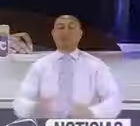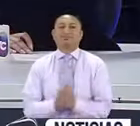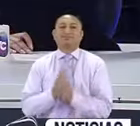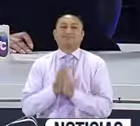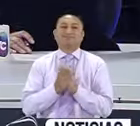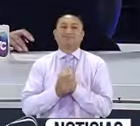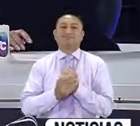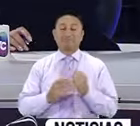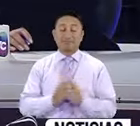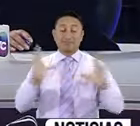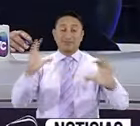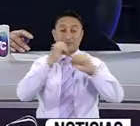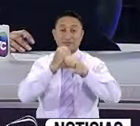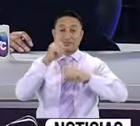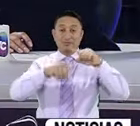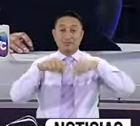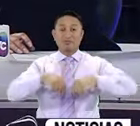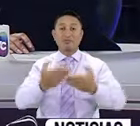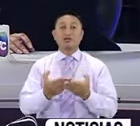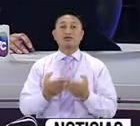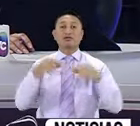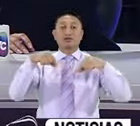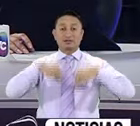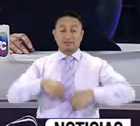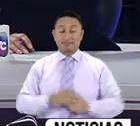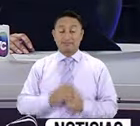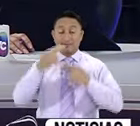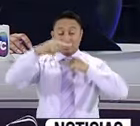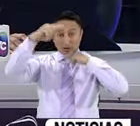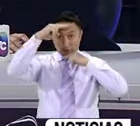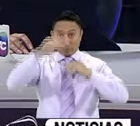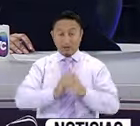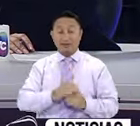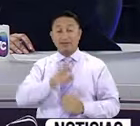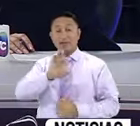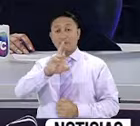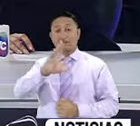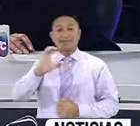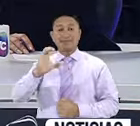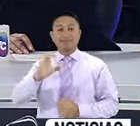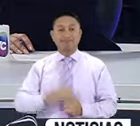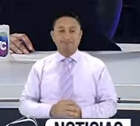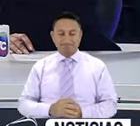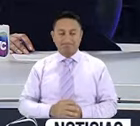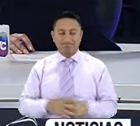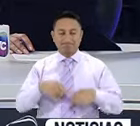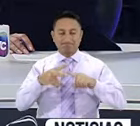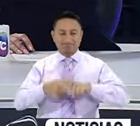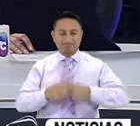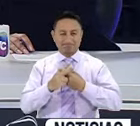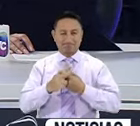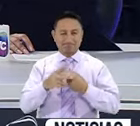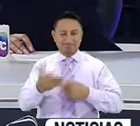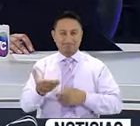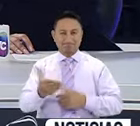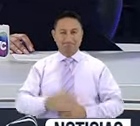Muy buenas noches, amigos. Bienvenidos a la emisión estelar de TVC Noticias. Aquí lo más destacado del